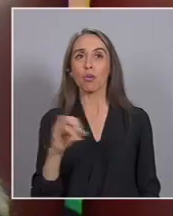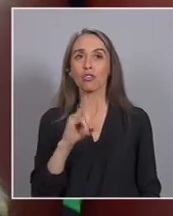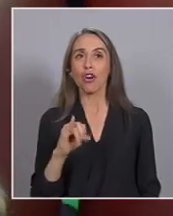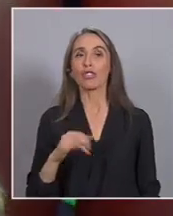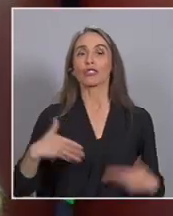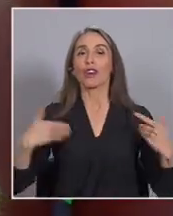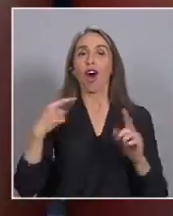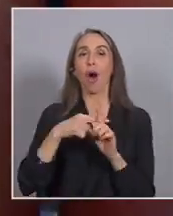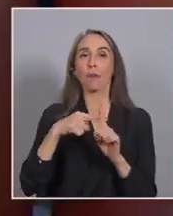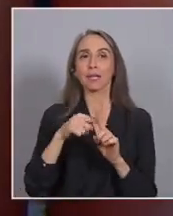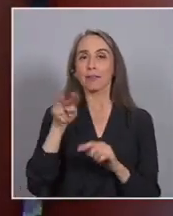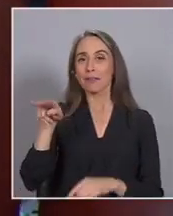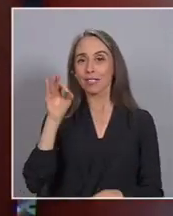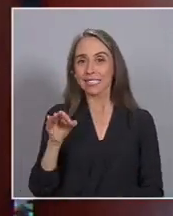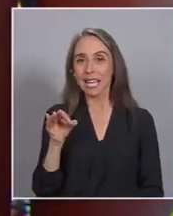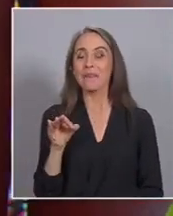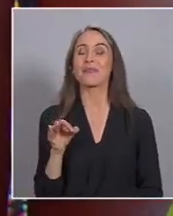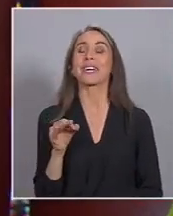optimismo,